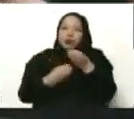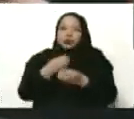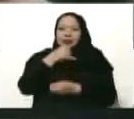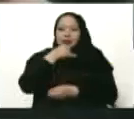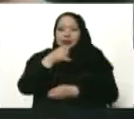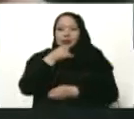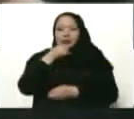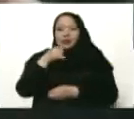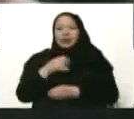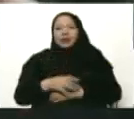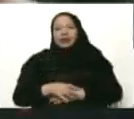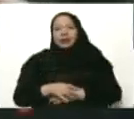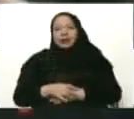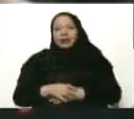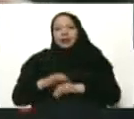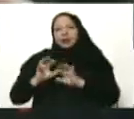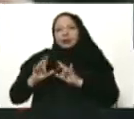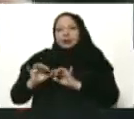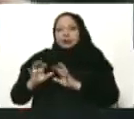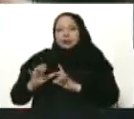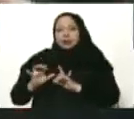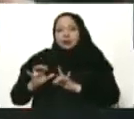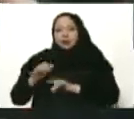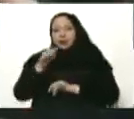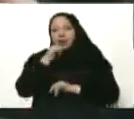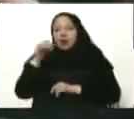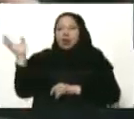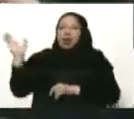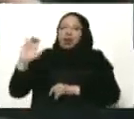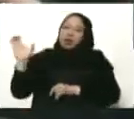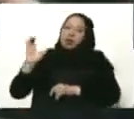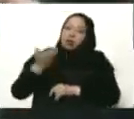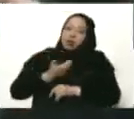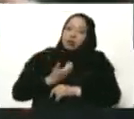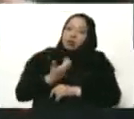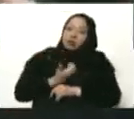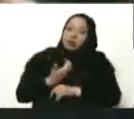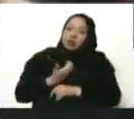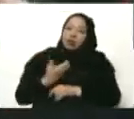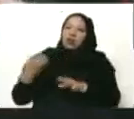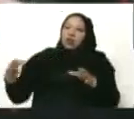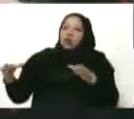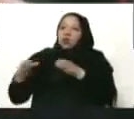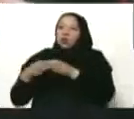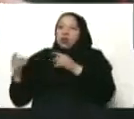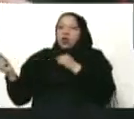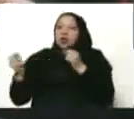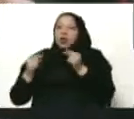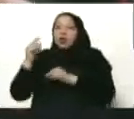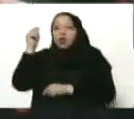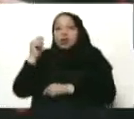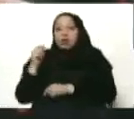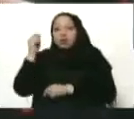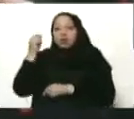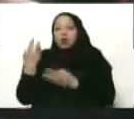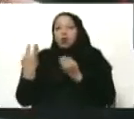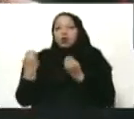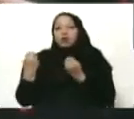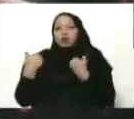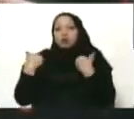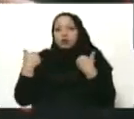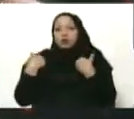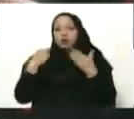Aquí también está la secretaria general de la Alcaldía de Caracas y todos los equipos, concejales, diputados. Aquí se ha venido todo el mundo también para prestar